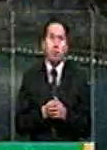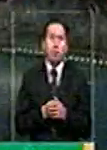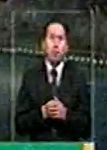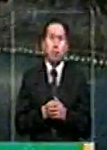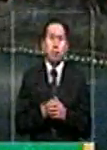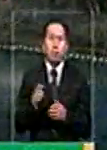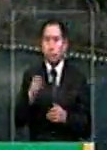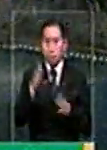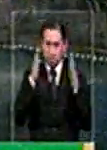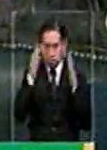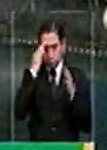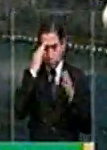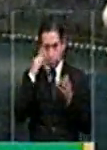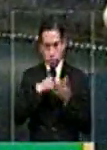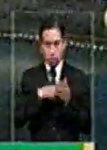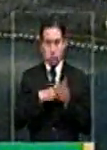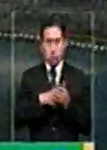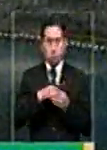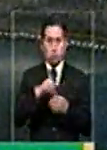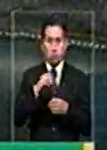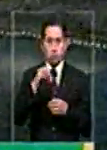tomar una opinión al respecto,